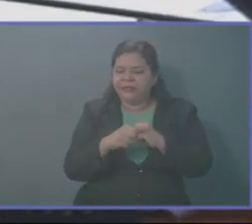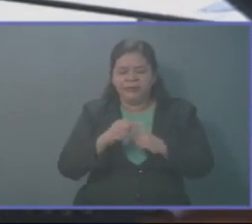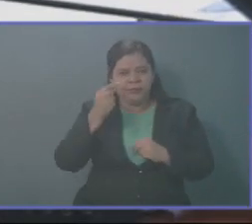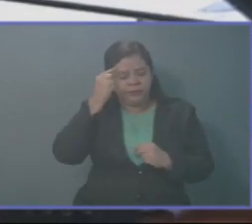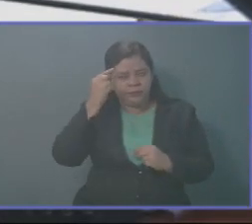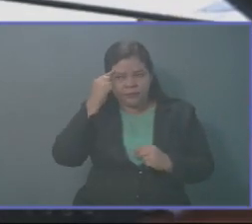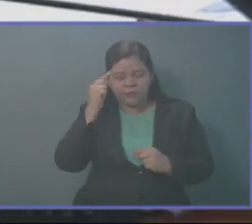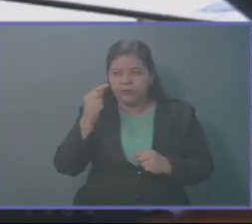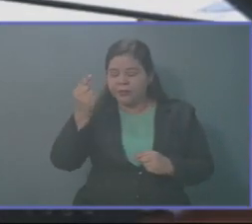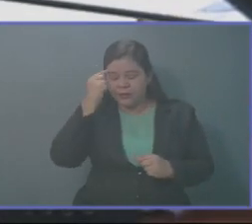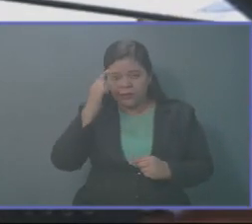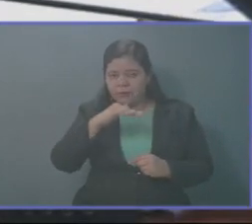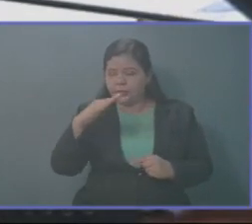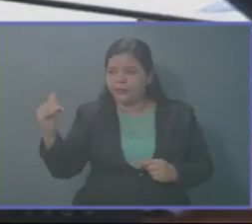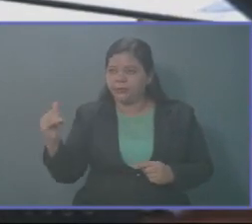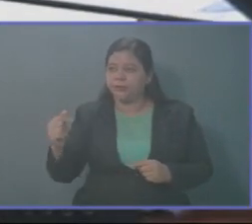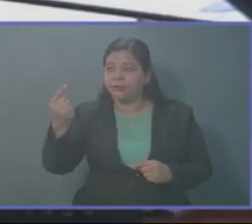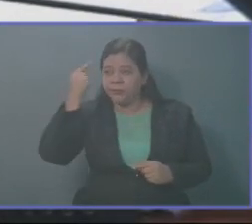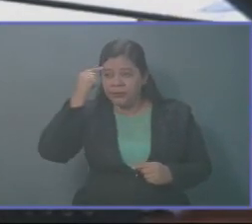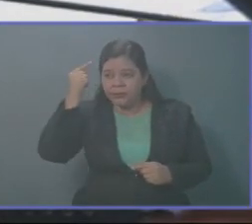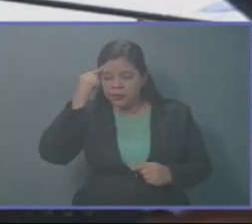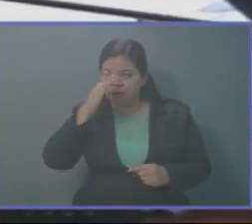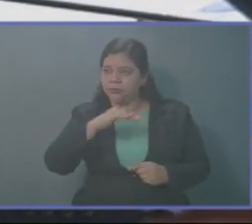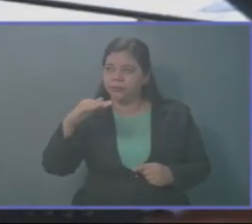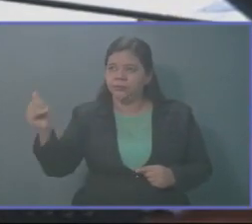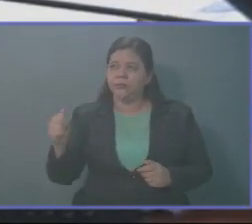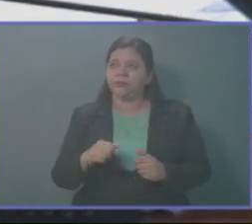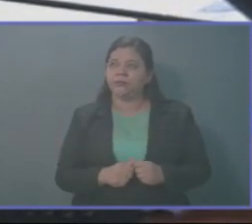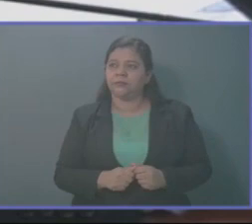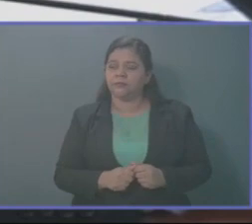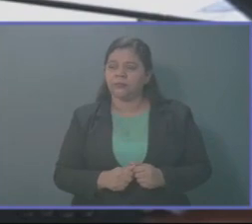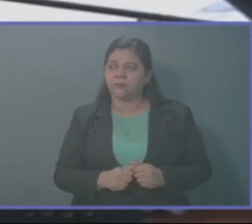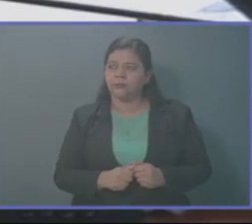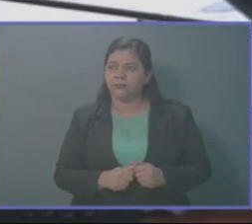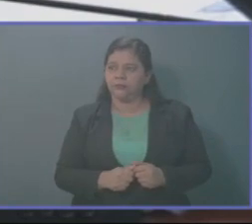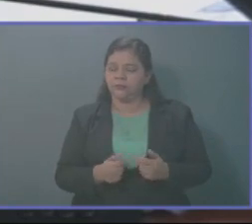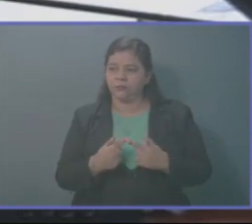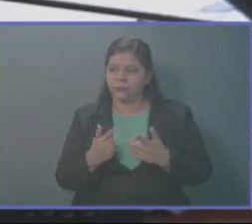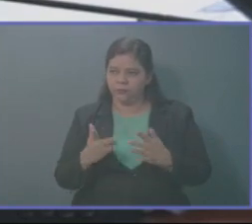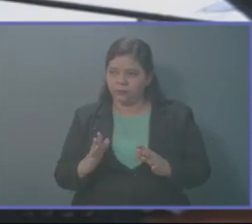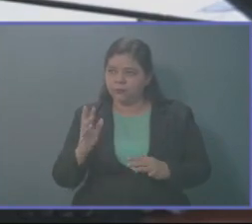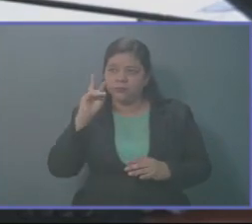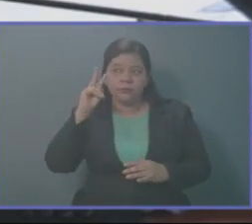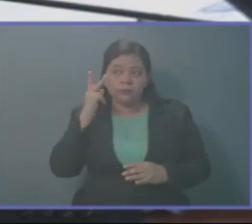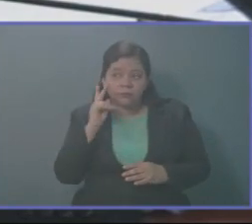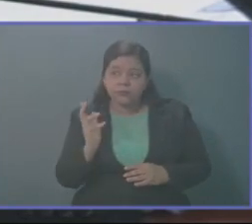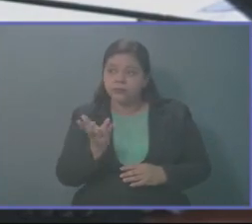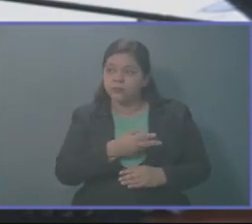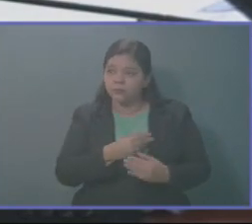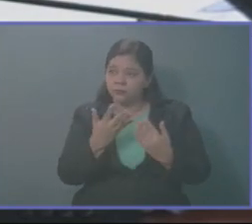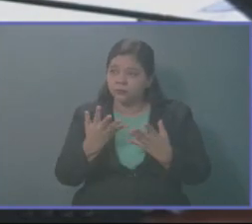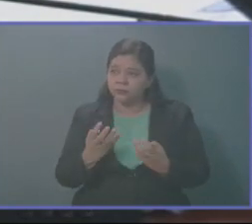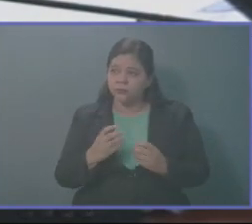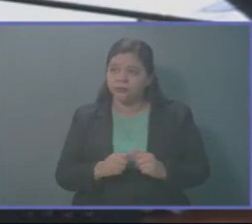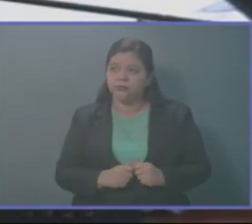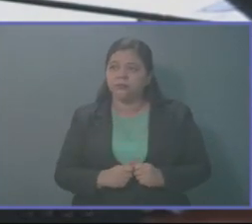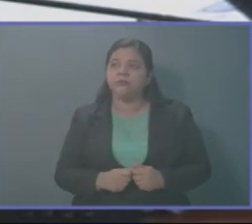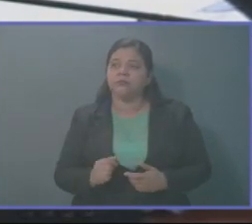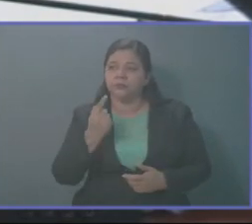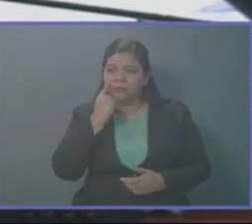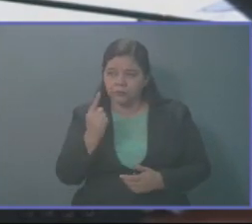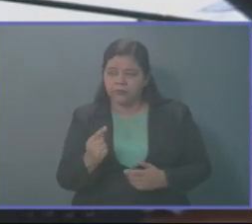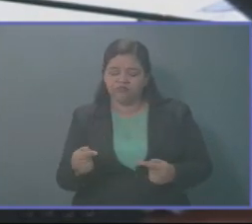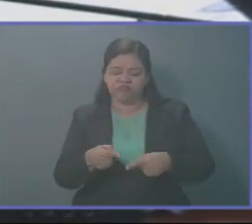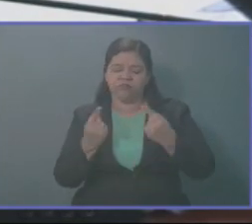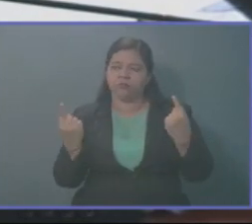en el país. Pensando en el país. No es que nosotros queramos de alguna manera venir y estar en contra